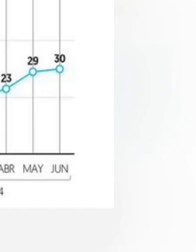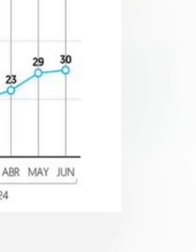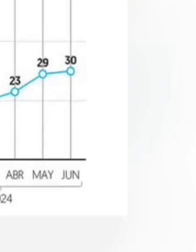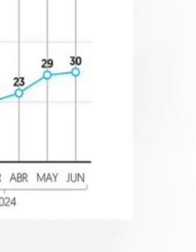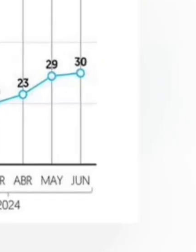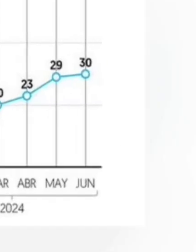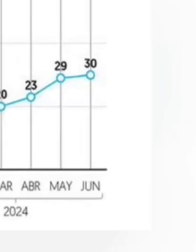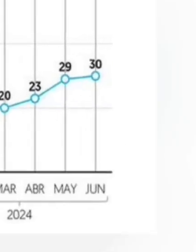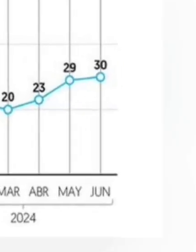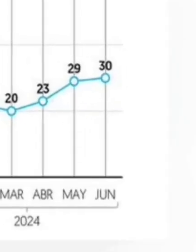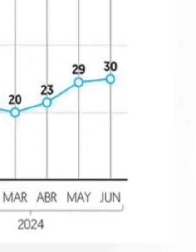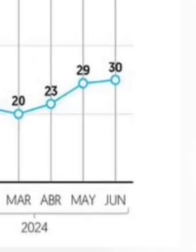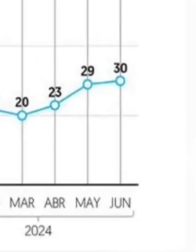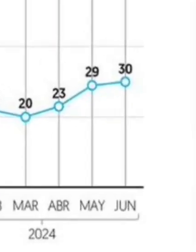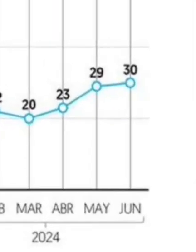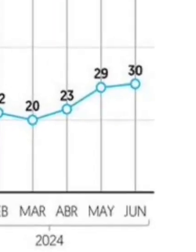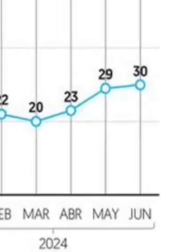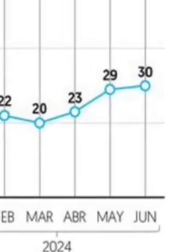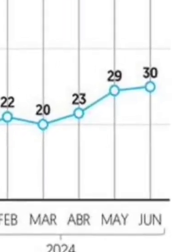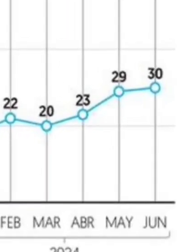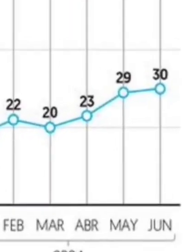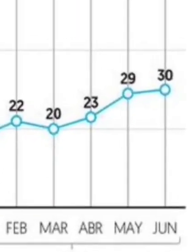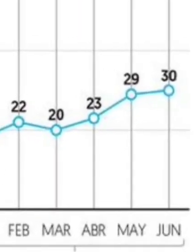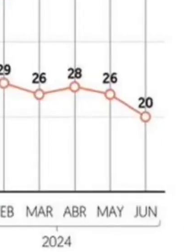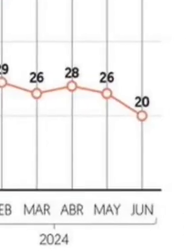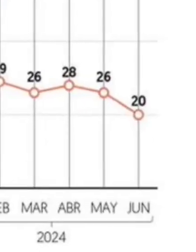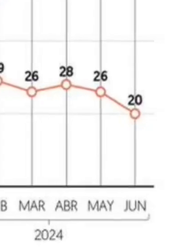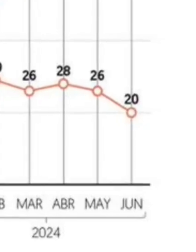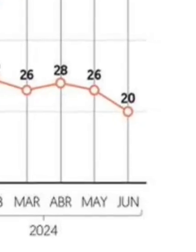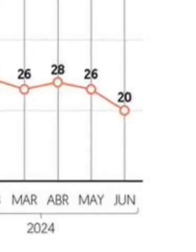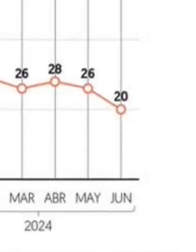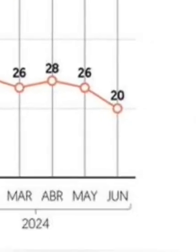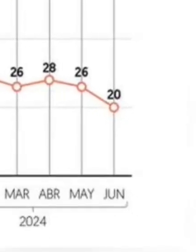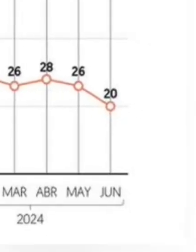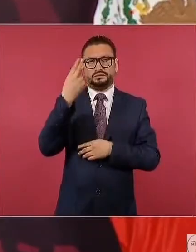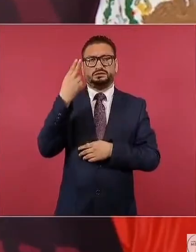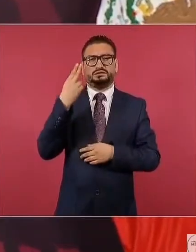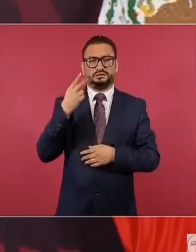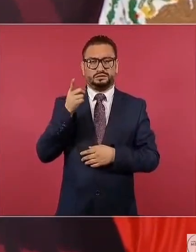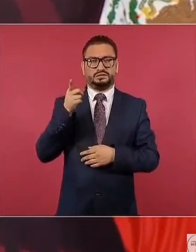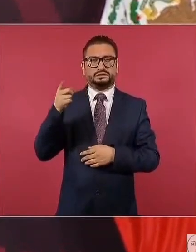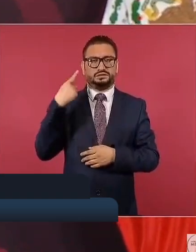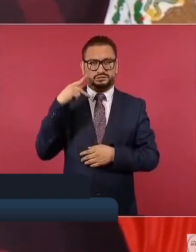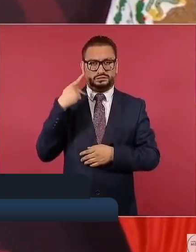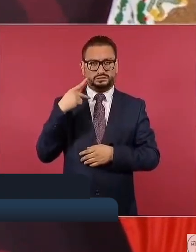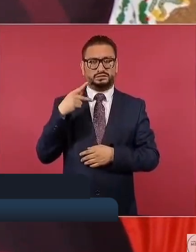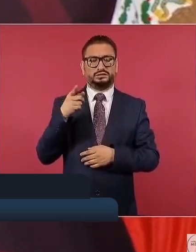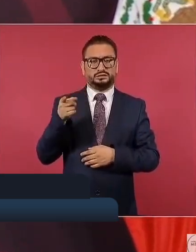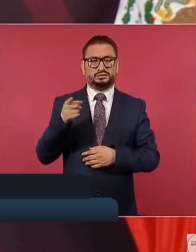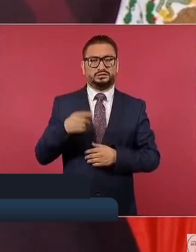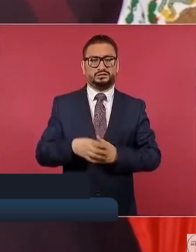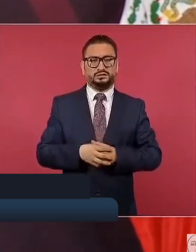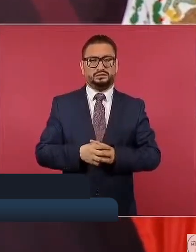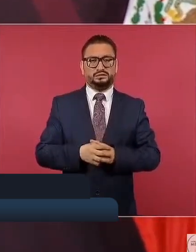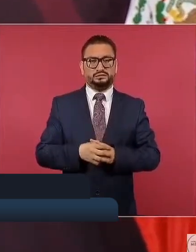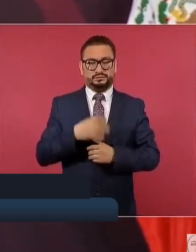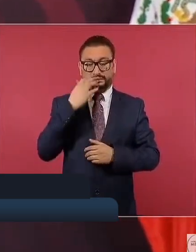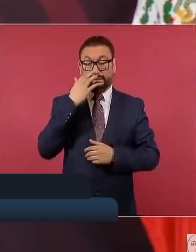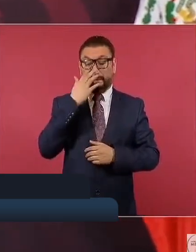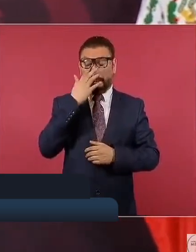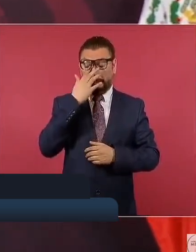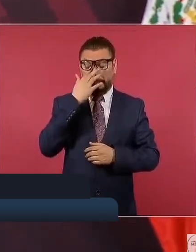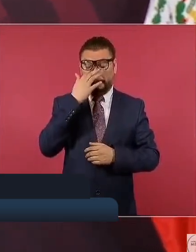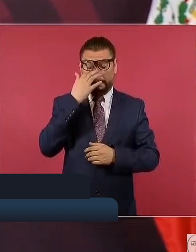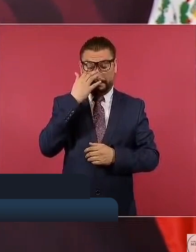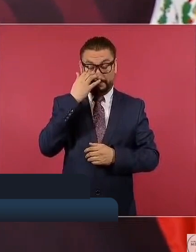cuarta transformación y con un gran cariño al presidente Andrés Manuel López Obrador. En tal sentido, el militante de Morena aseveró